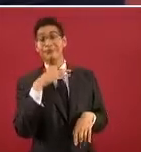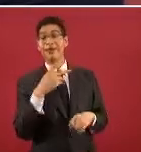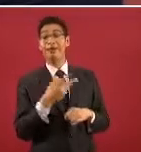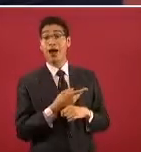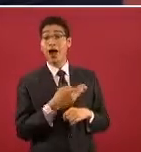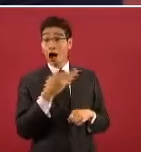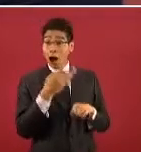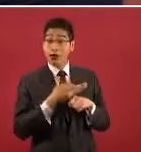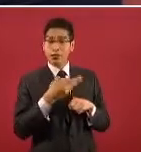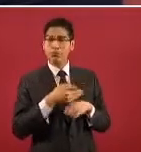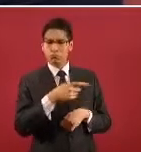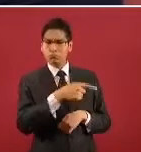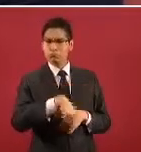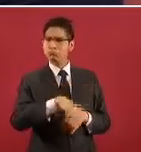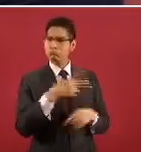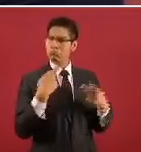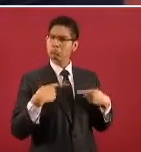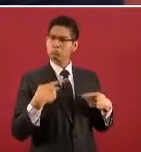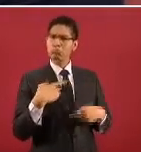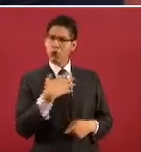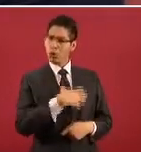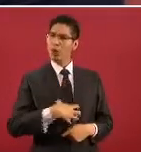contento con el gobierno,